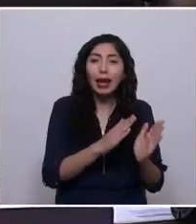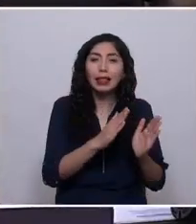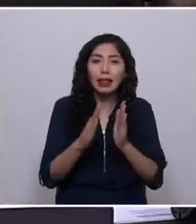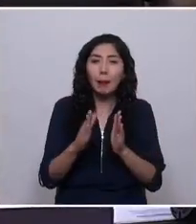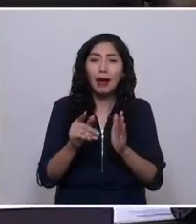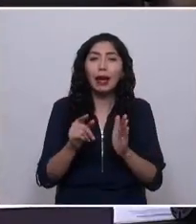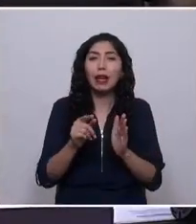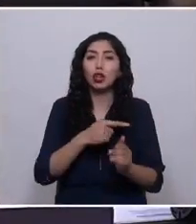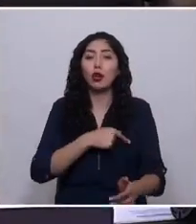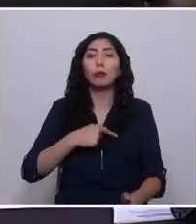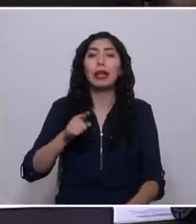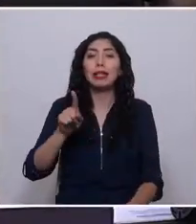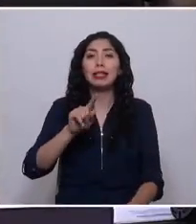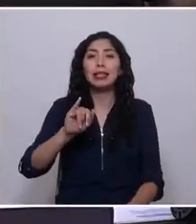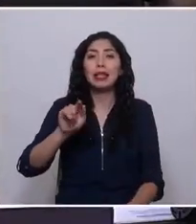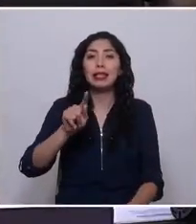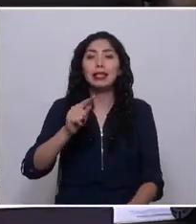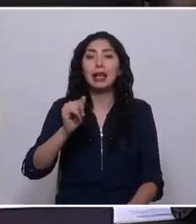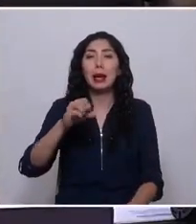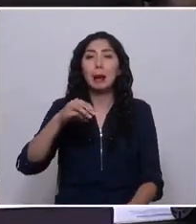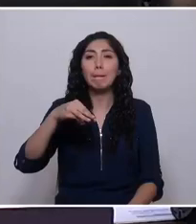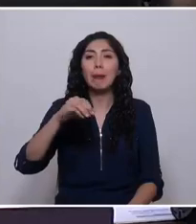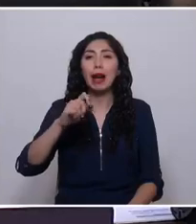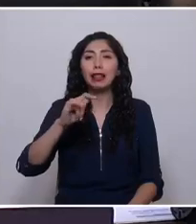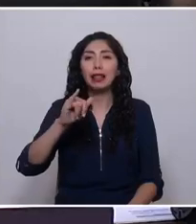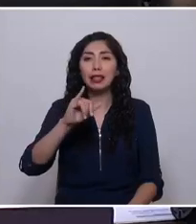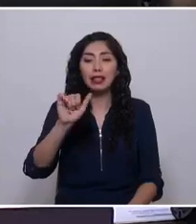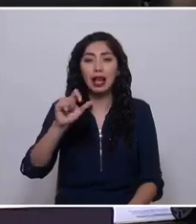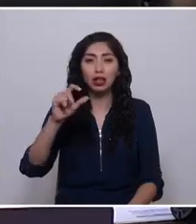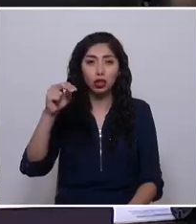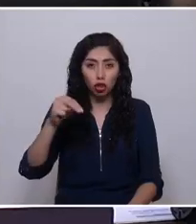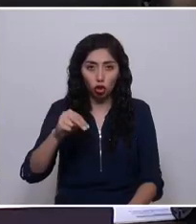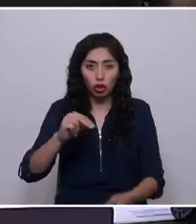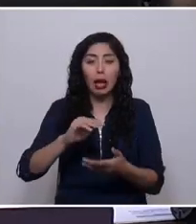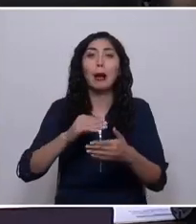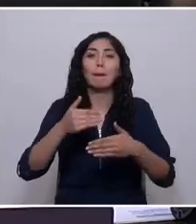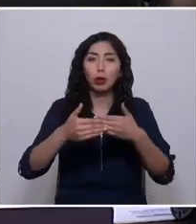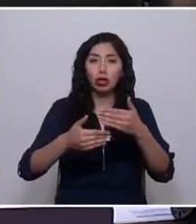sistematización del proceso de participación, cooperación y consulta.